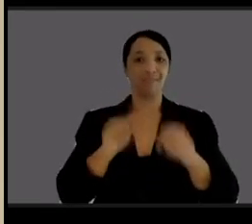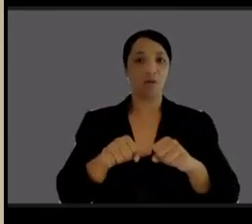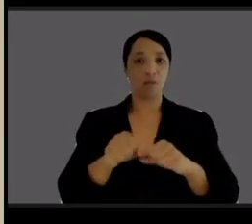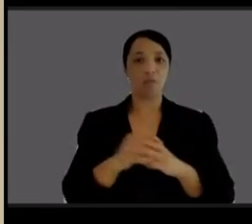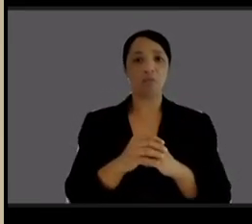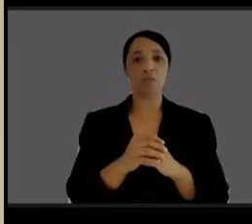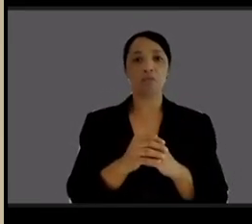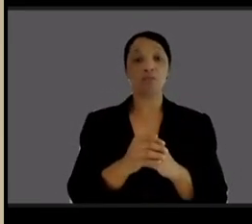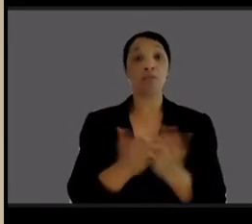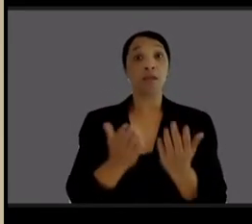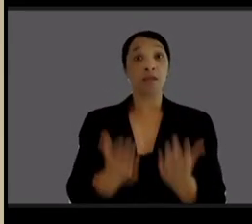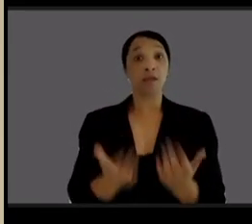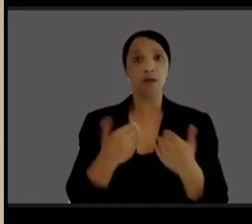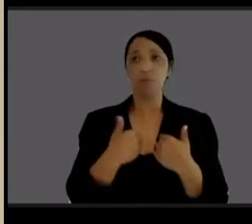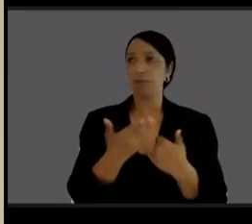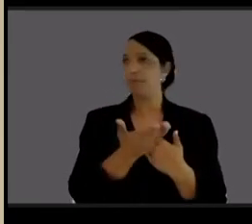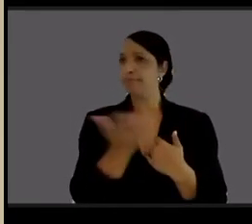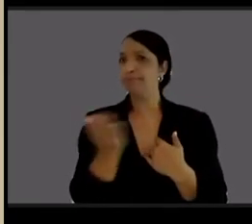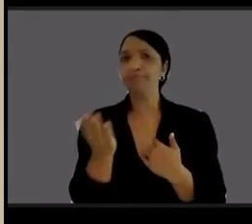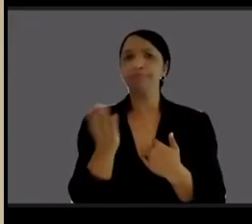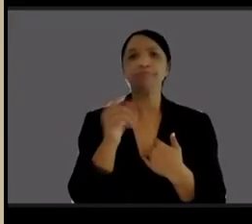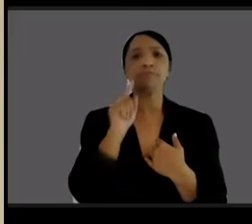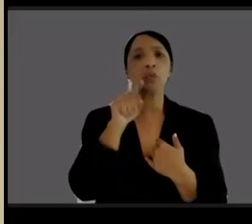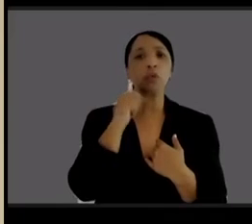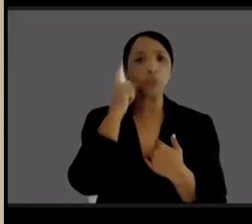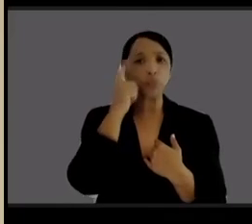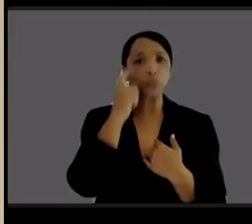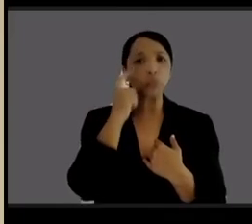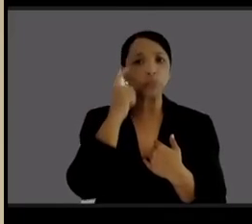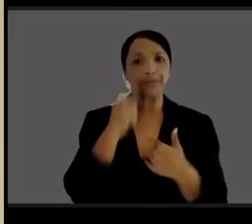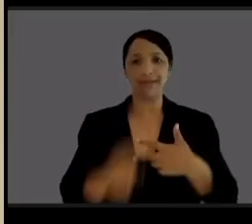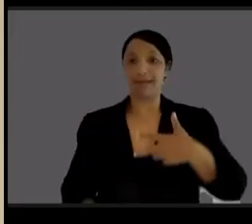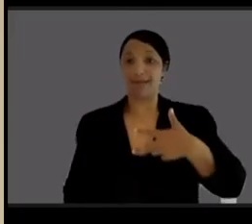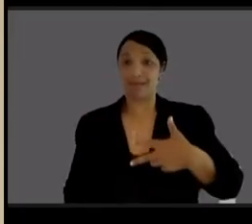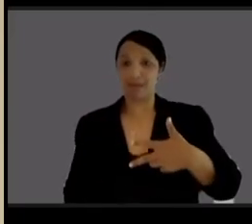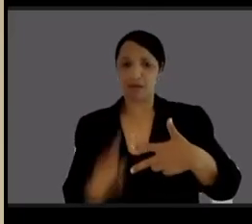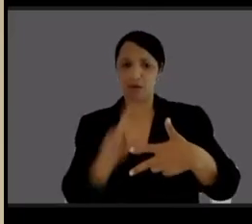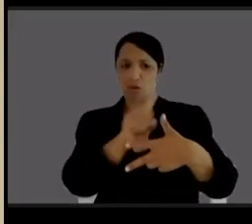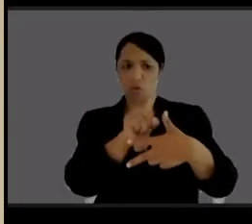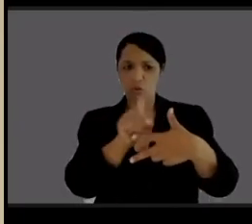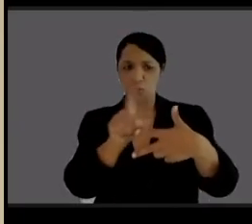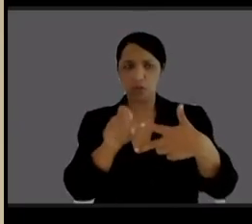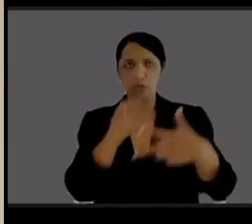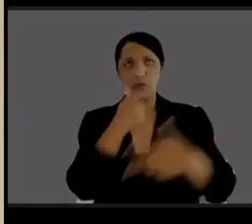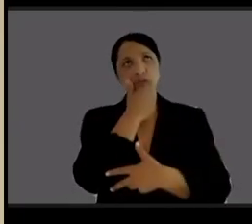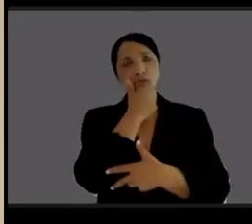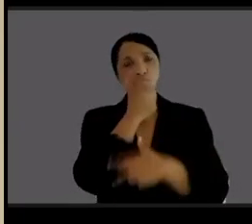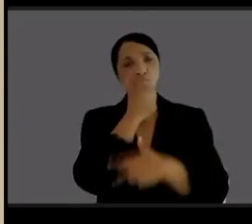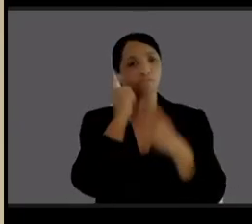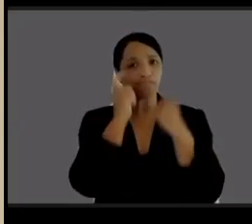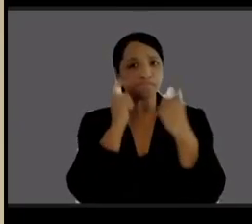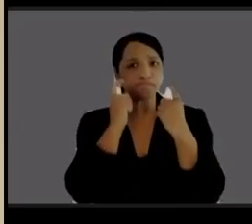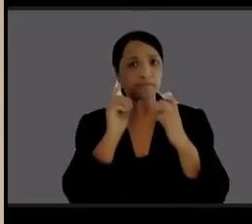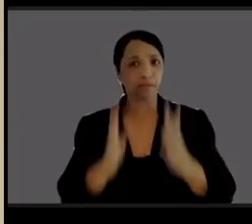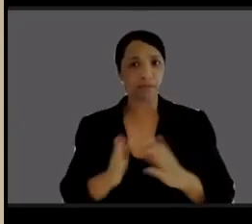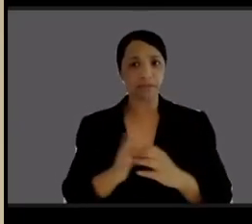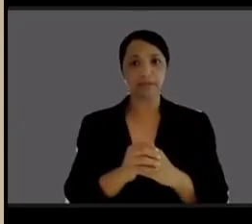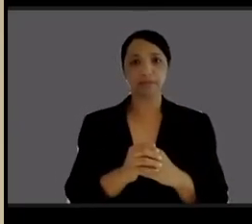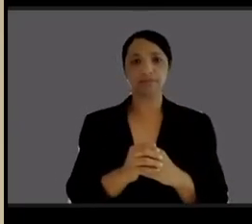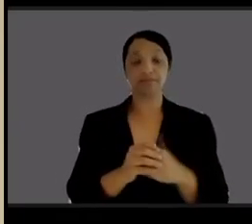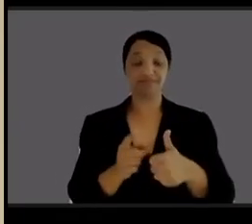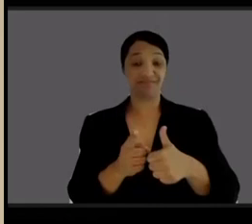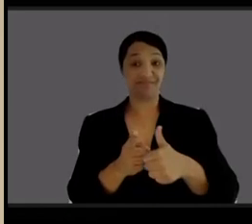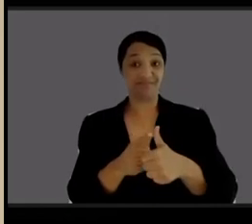Tomando esto en consideración, les invito, los insto a considerar las tres preguntas fundamentales de la reunión de este